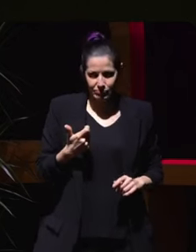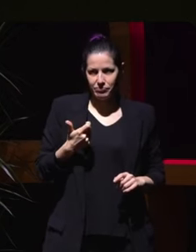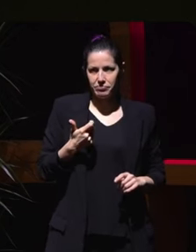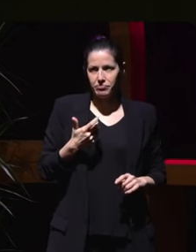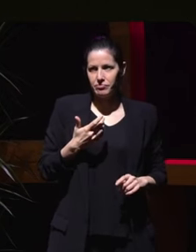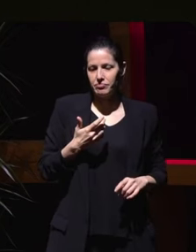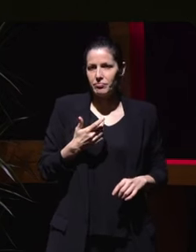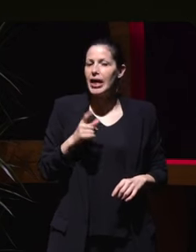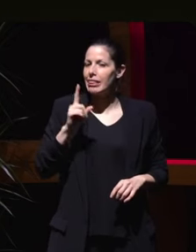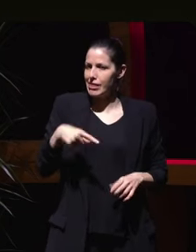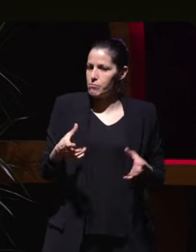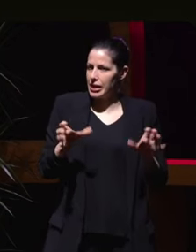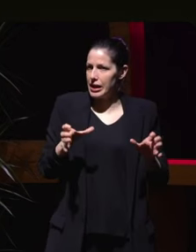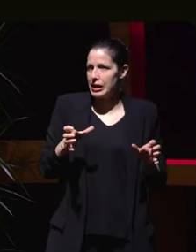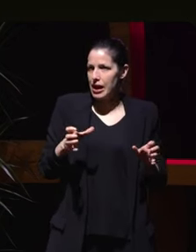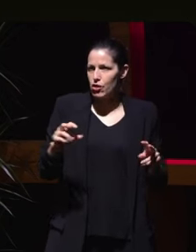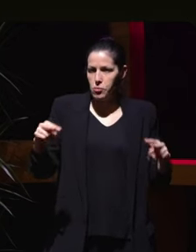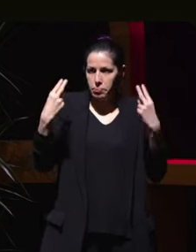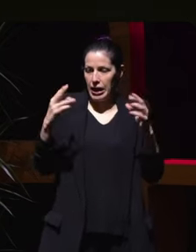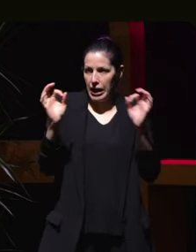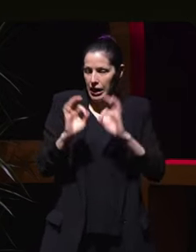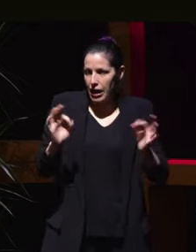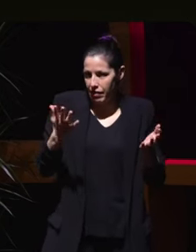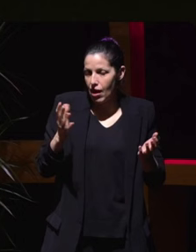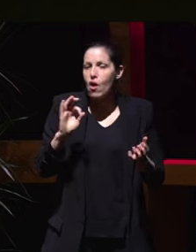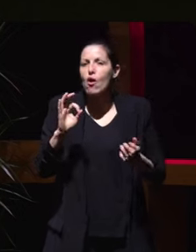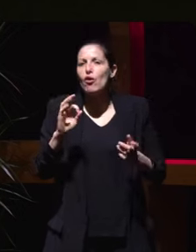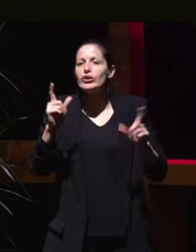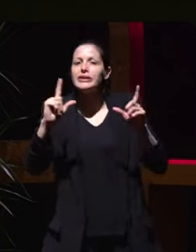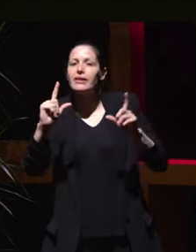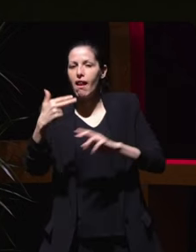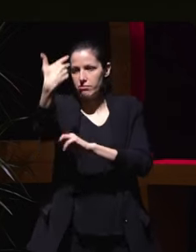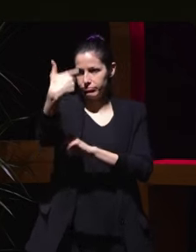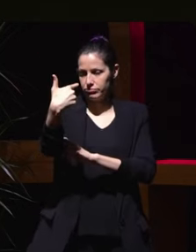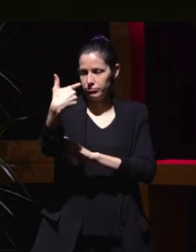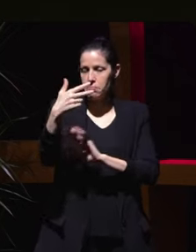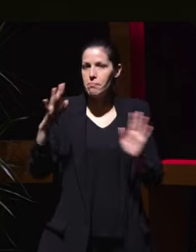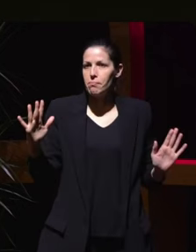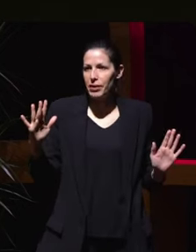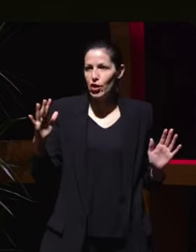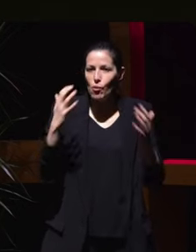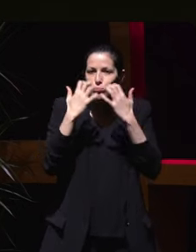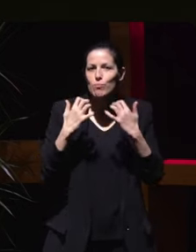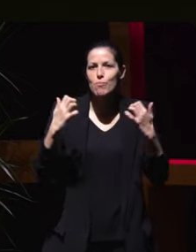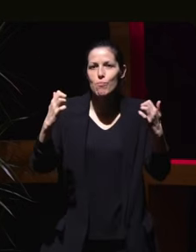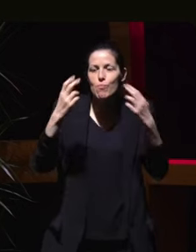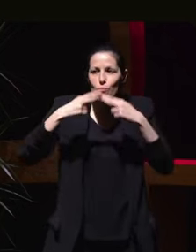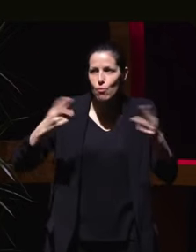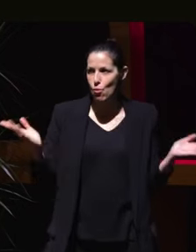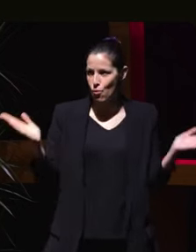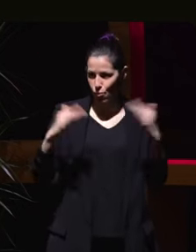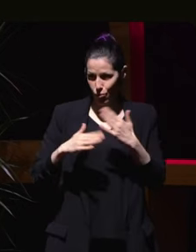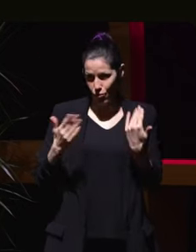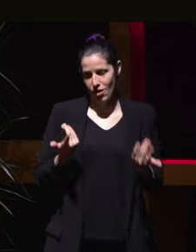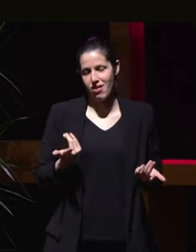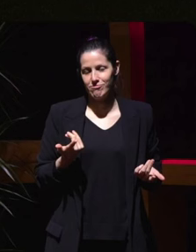mucha gente. Y también en la televisión pasa lo mismo, tes a cámara, pero llegas de otra manera. Entonces estás más cómoda y no tienes que salir de esa zona de